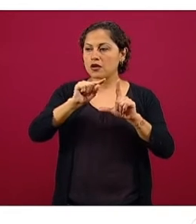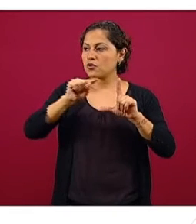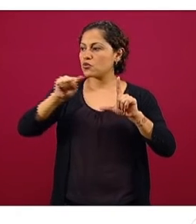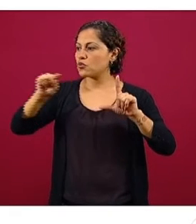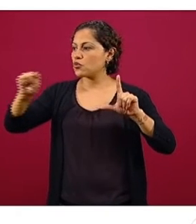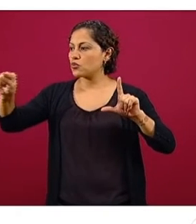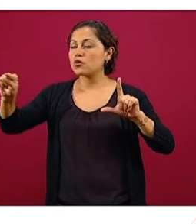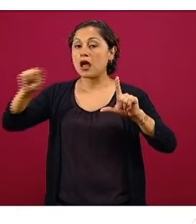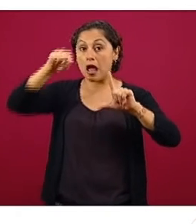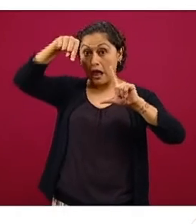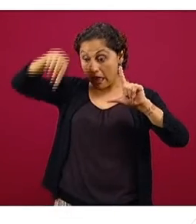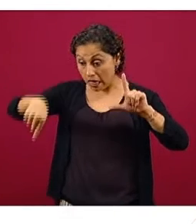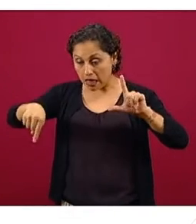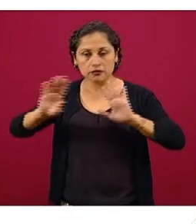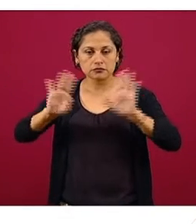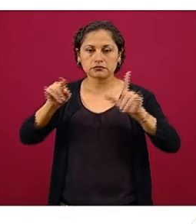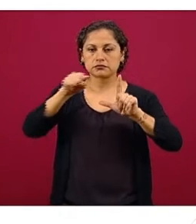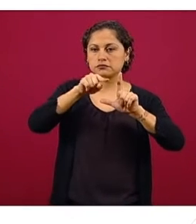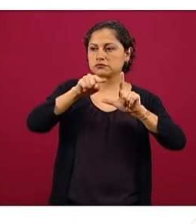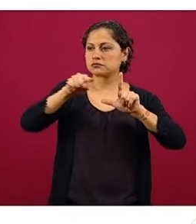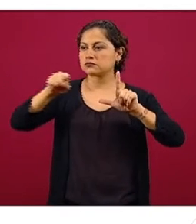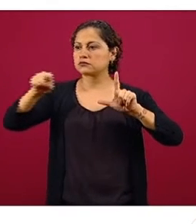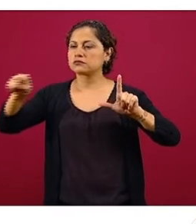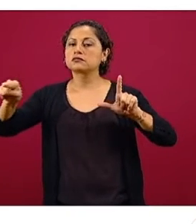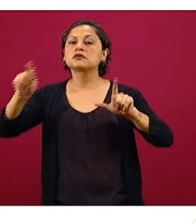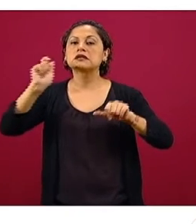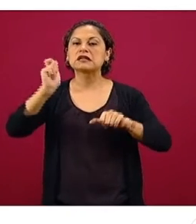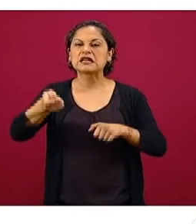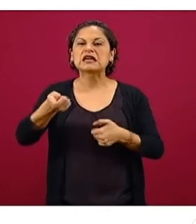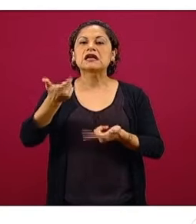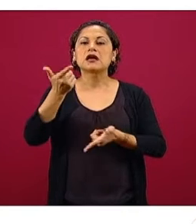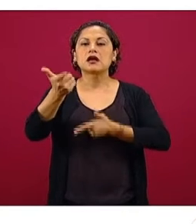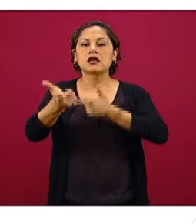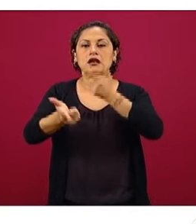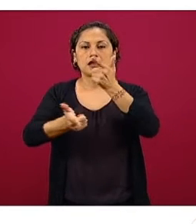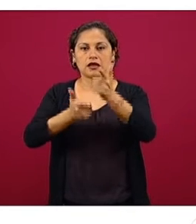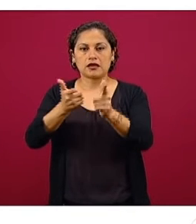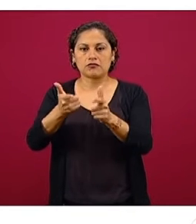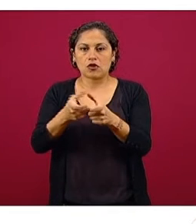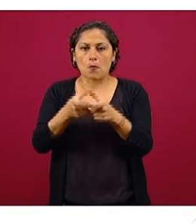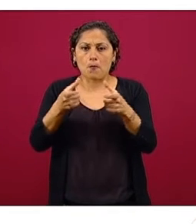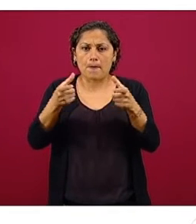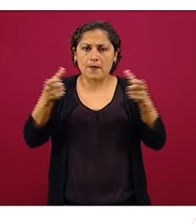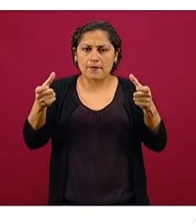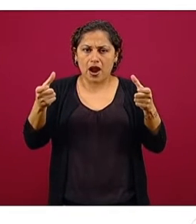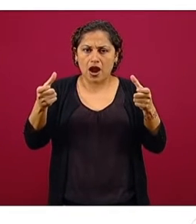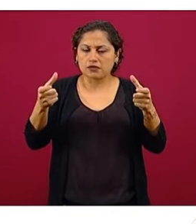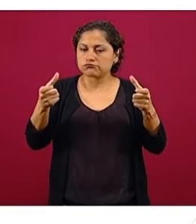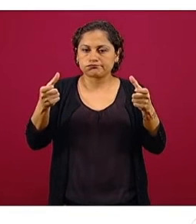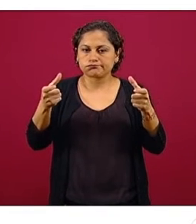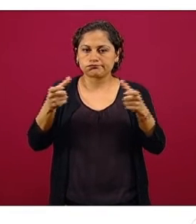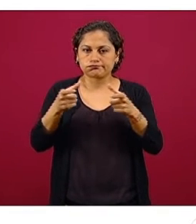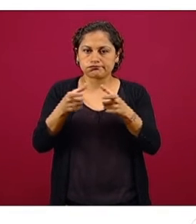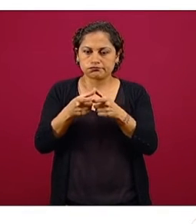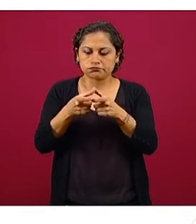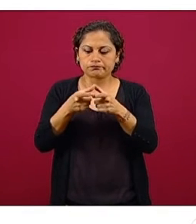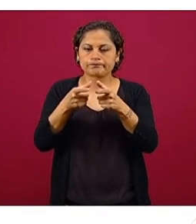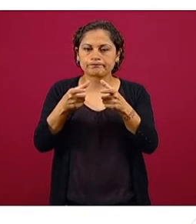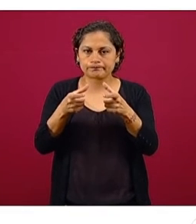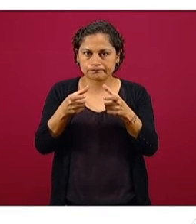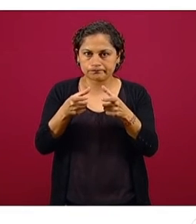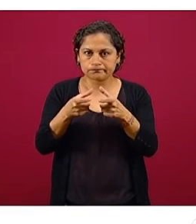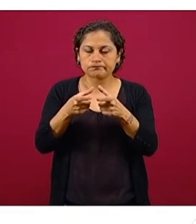horizontal. Este es el punto máximo donde estuvo ya haciéndose más lenta y más lenta y más lenta, y aquí era la